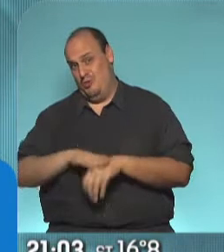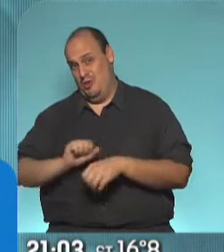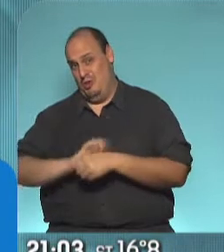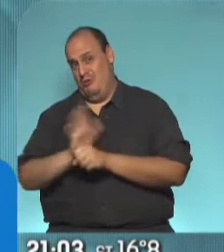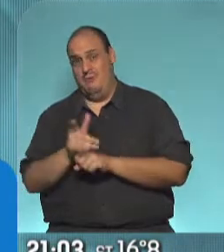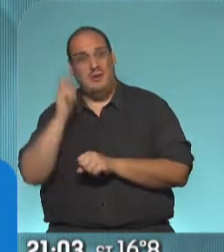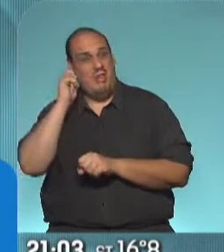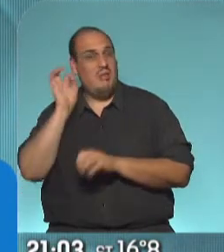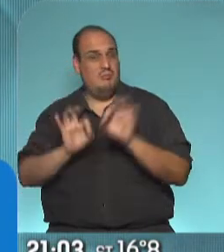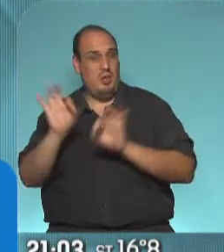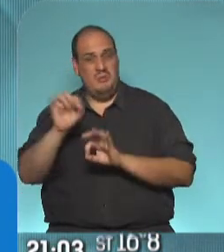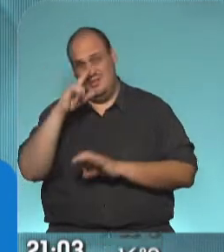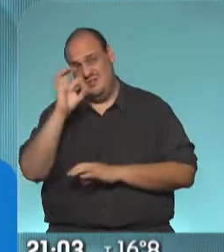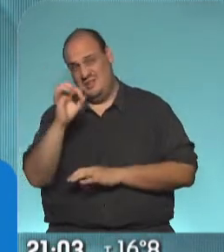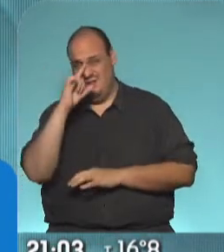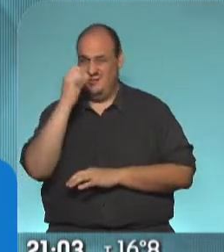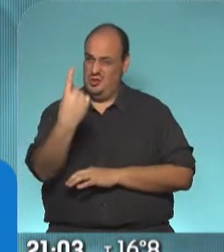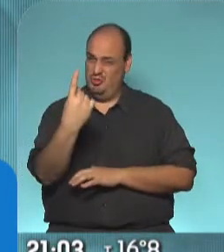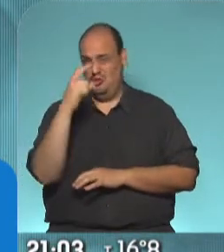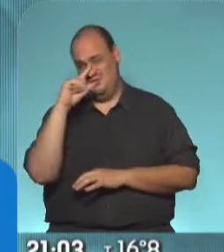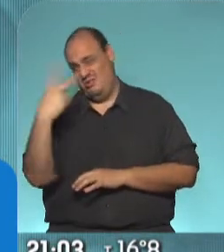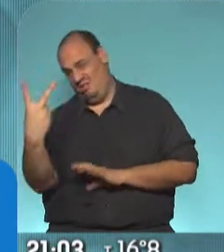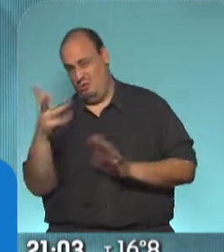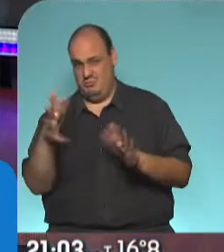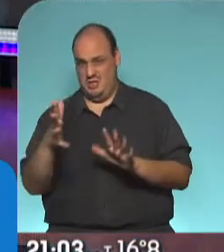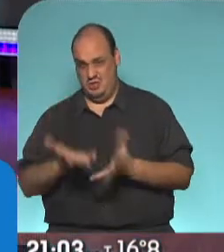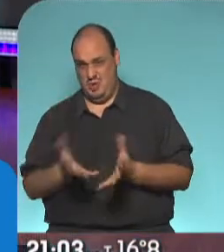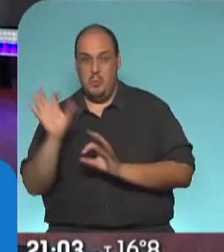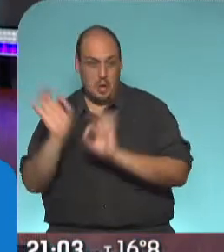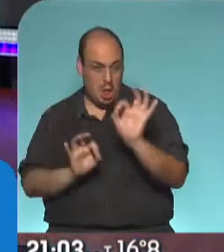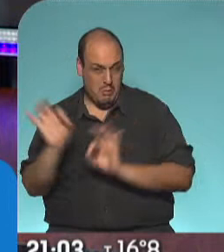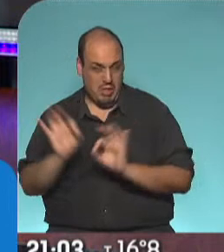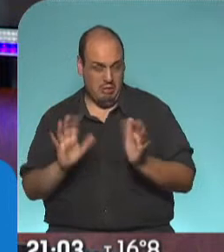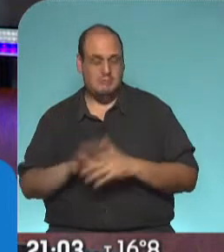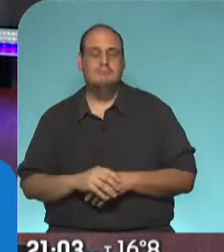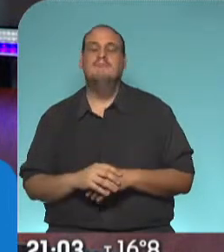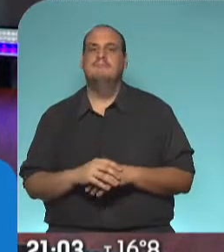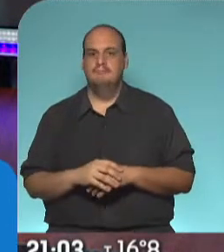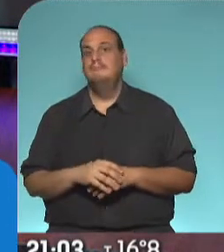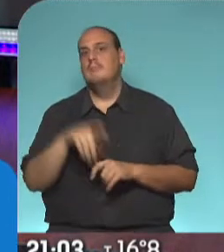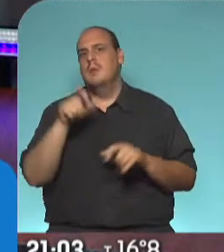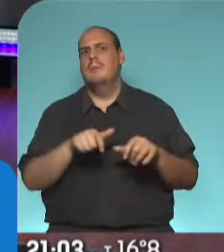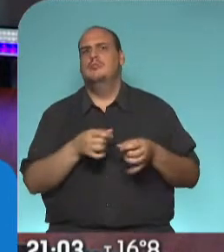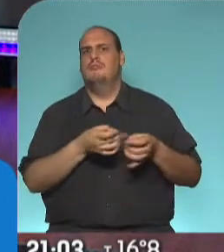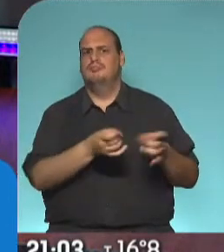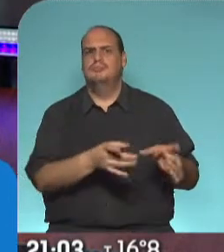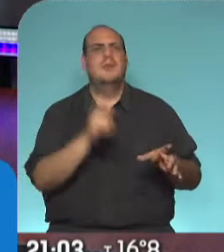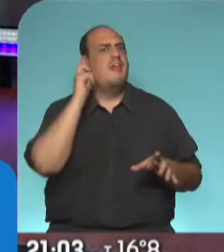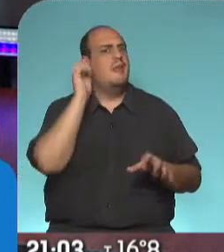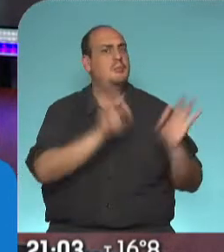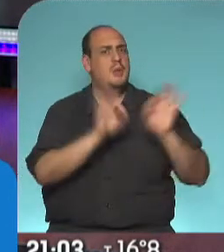más mortalidad está en 71, 72 años, de promedio. Claro, la edad promedio de contagiados creo que es